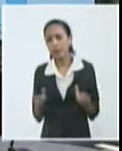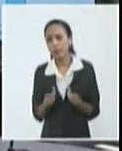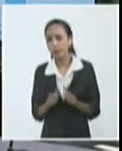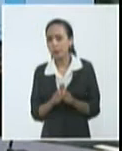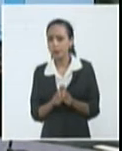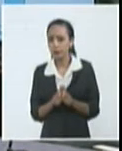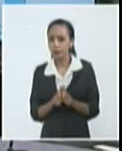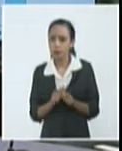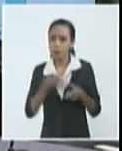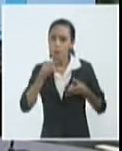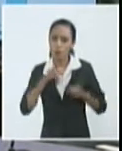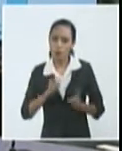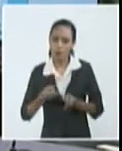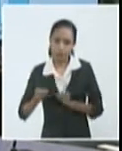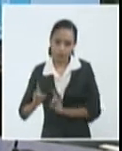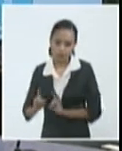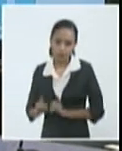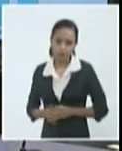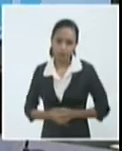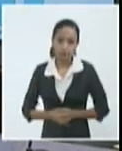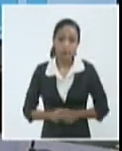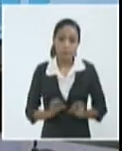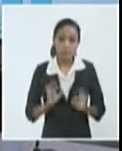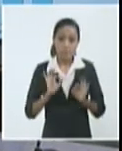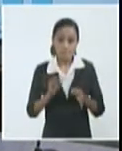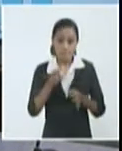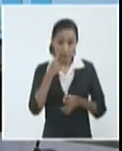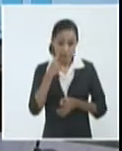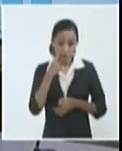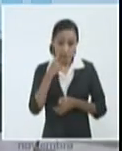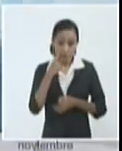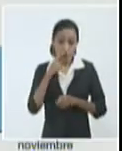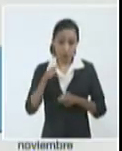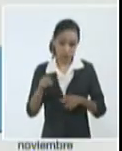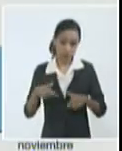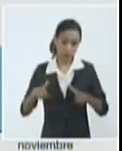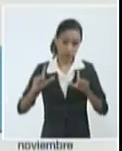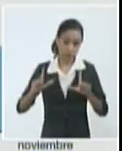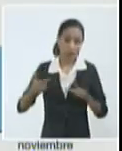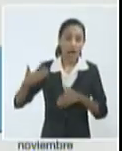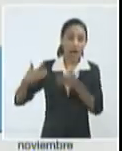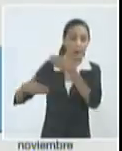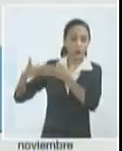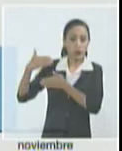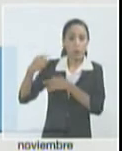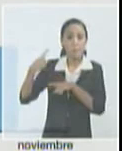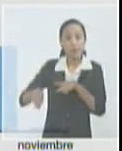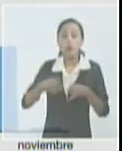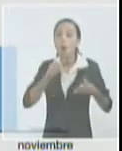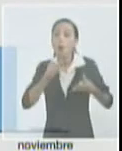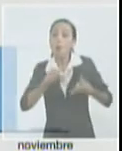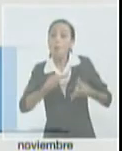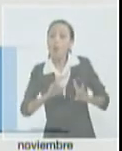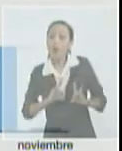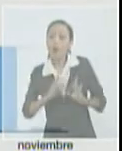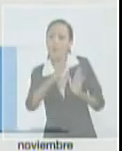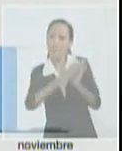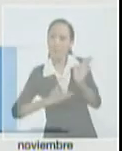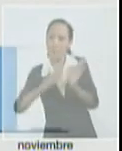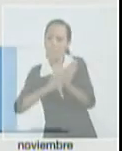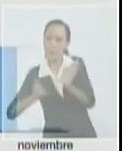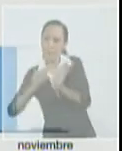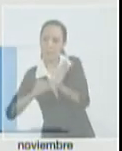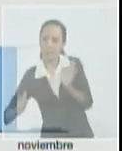muertes. Esta es la misma tabla anterior, pero con relación a las muertes que se produjeron por meses. En la